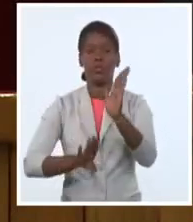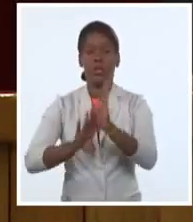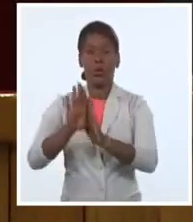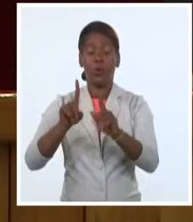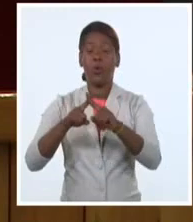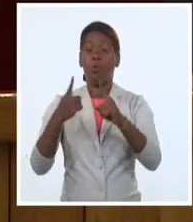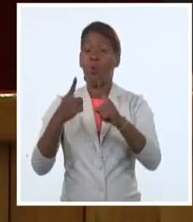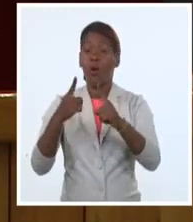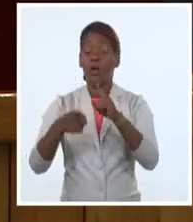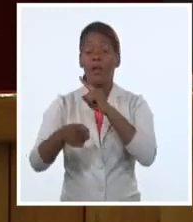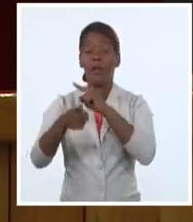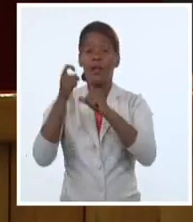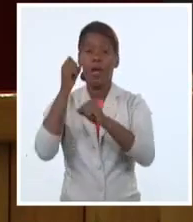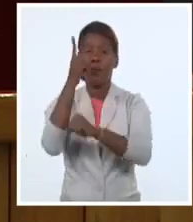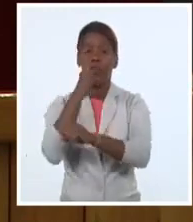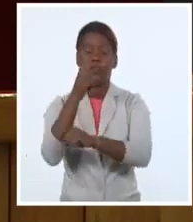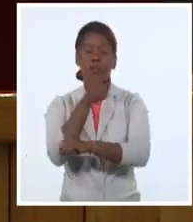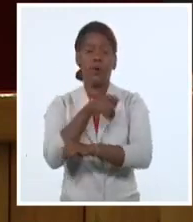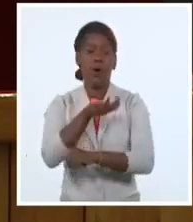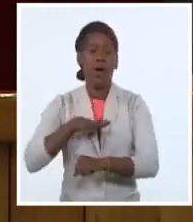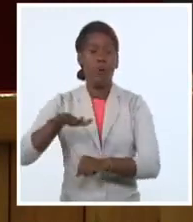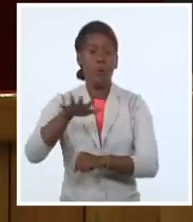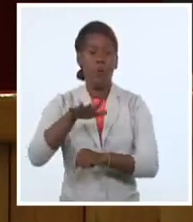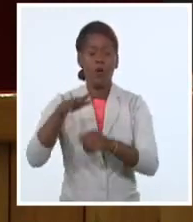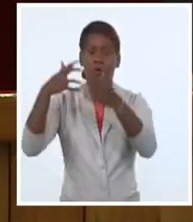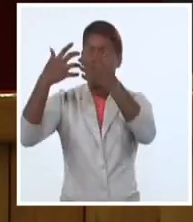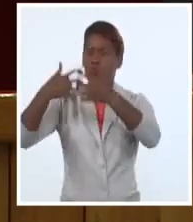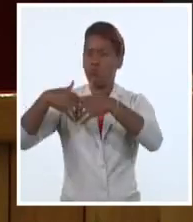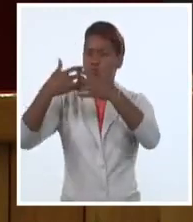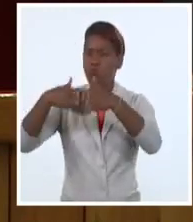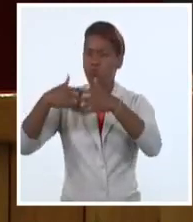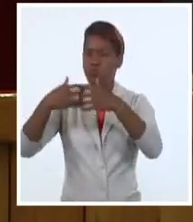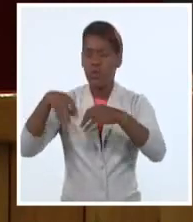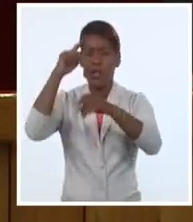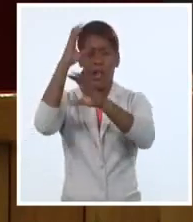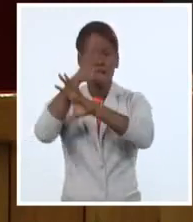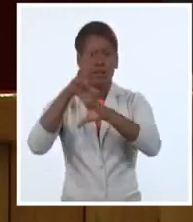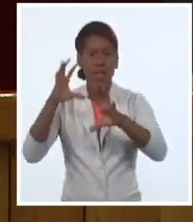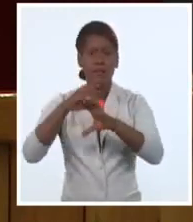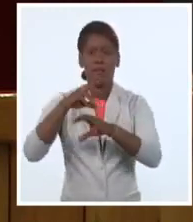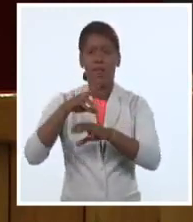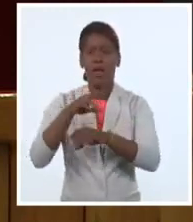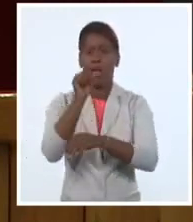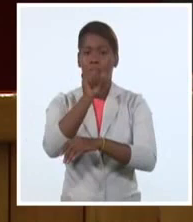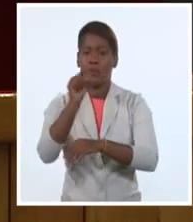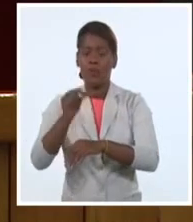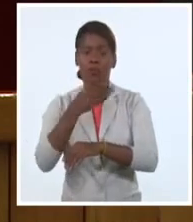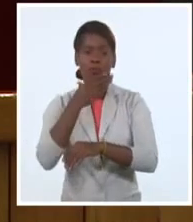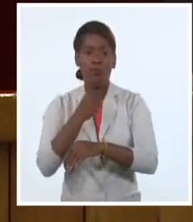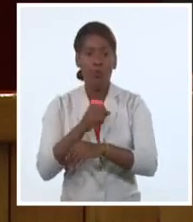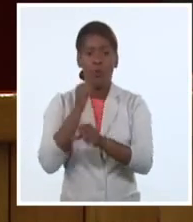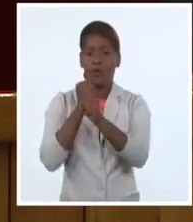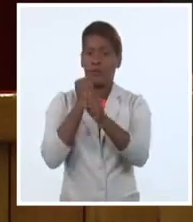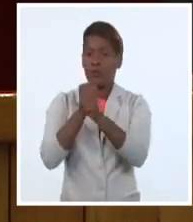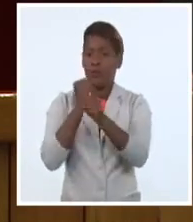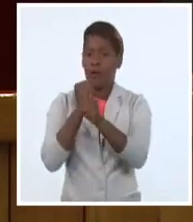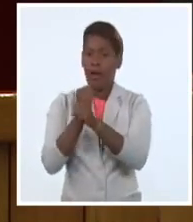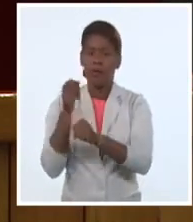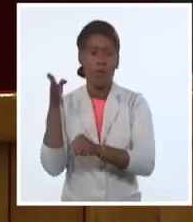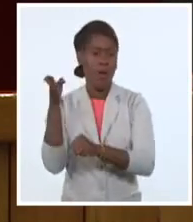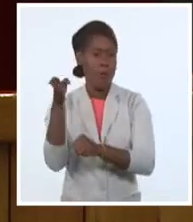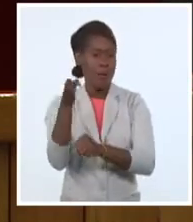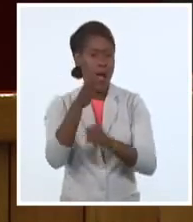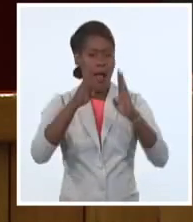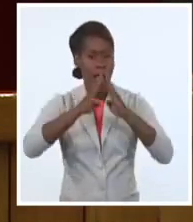pandemia y al mismo tiempo para enfrentar la grosera profundización del bloqueo que nos dejó la administración Trump y que